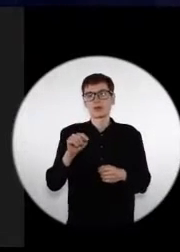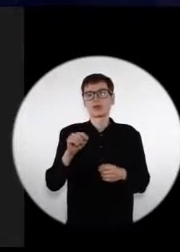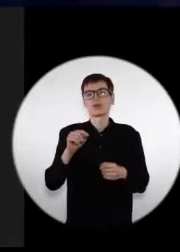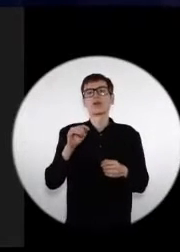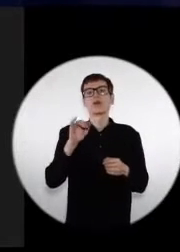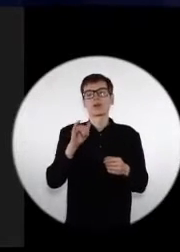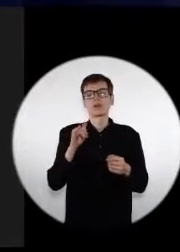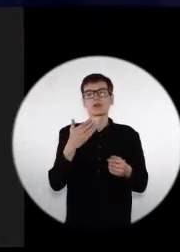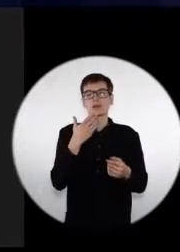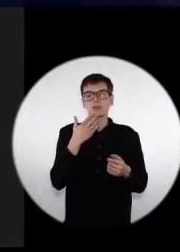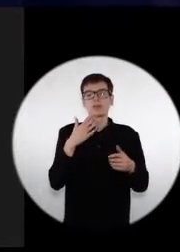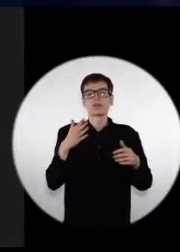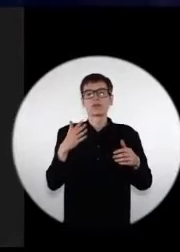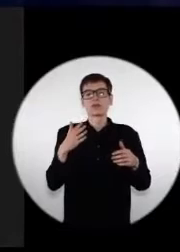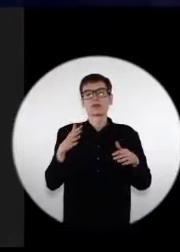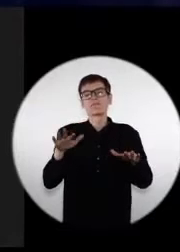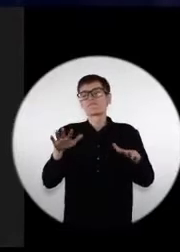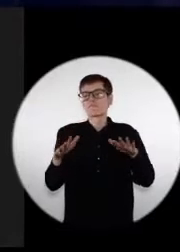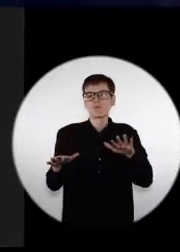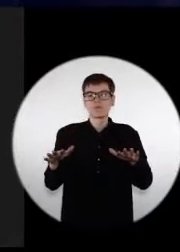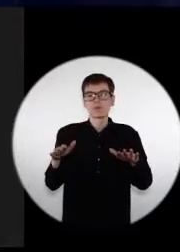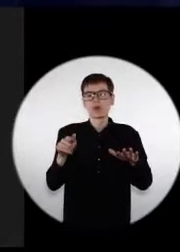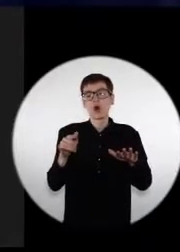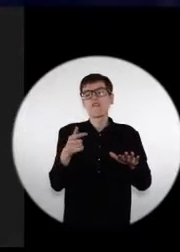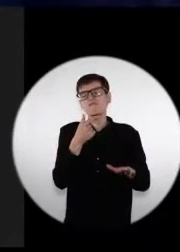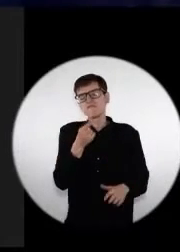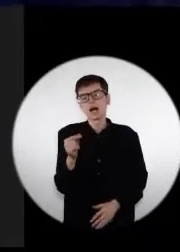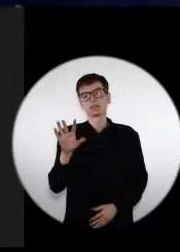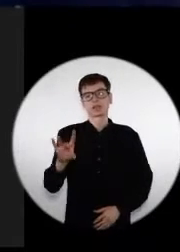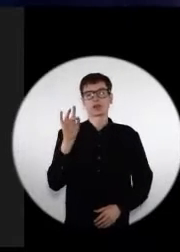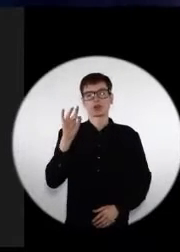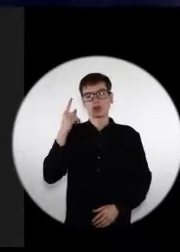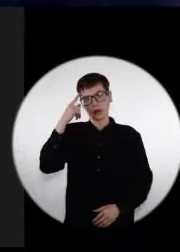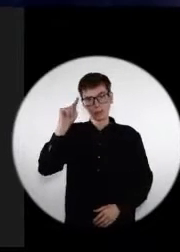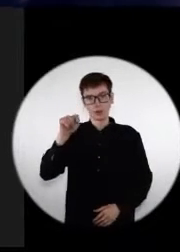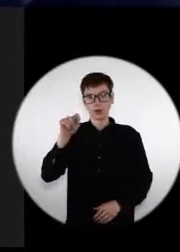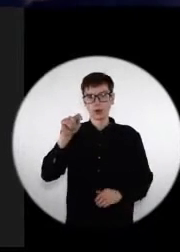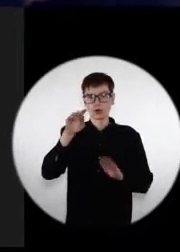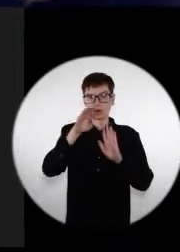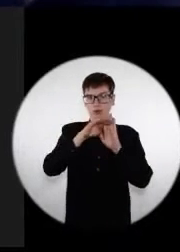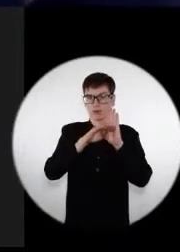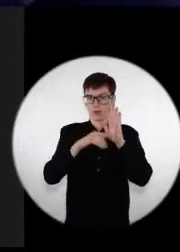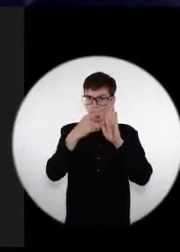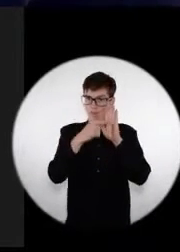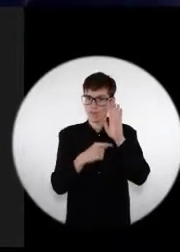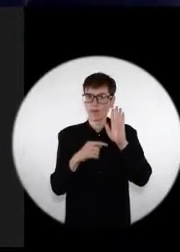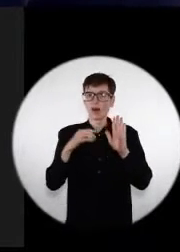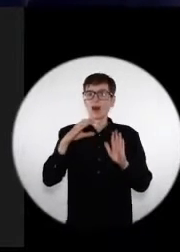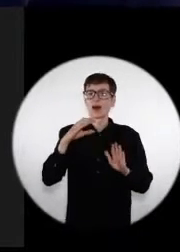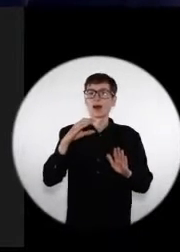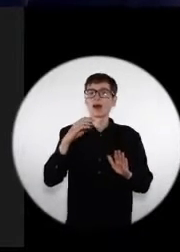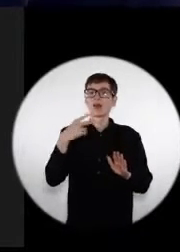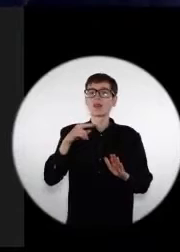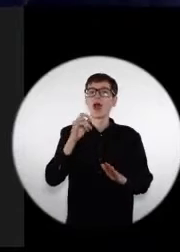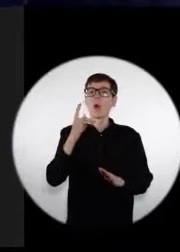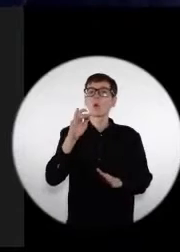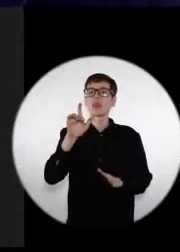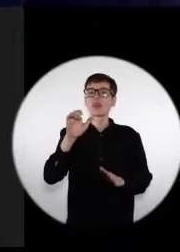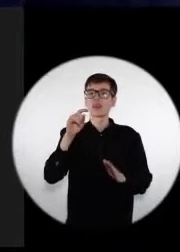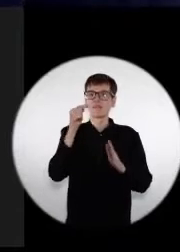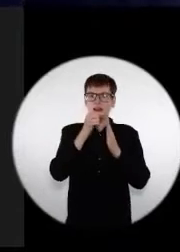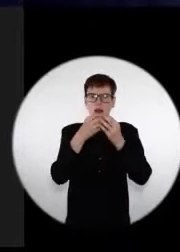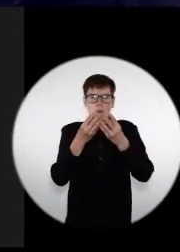aplican después a latinoamérica y se nos va a todas las partes del pero más o menos es fácil de encontrar y en verdad